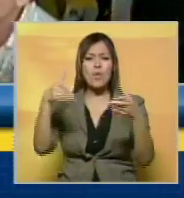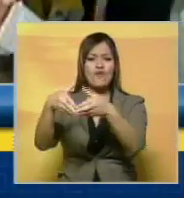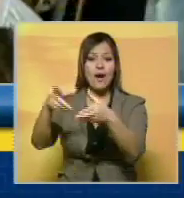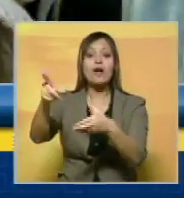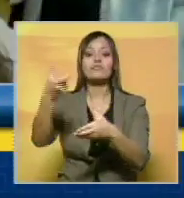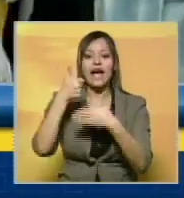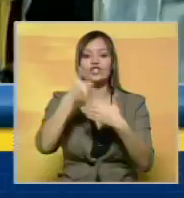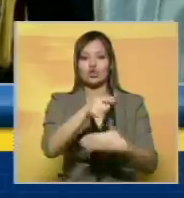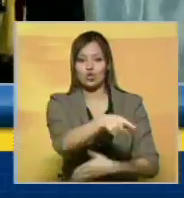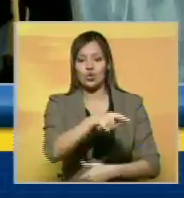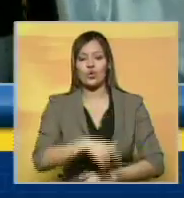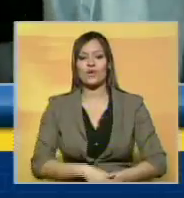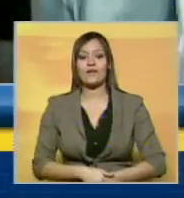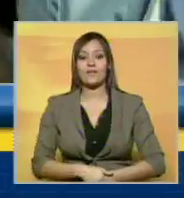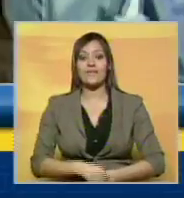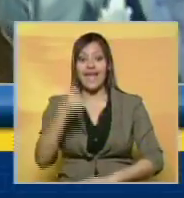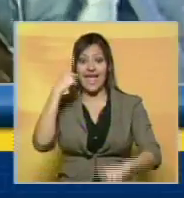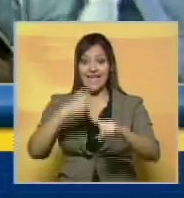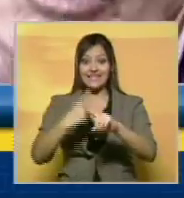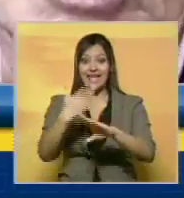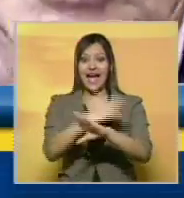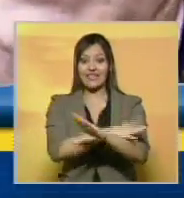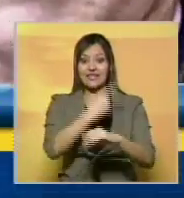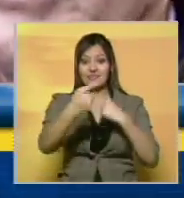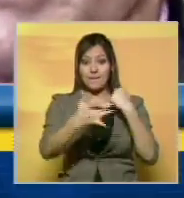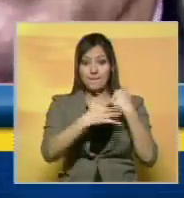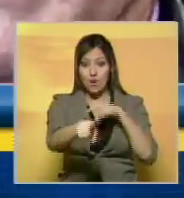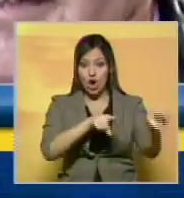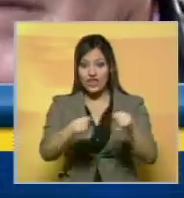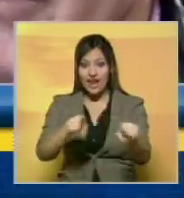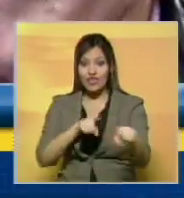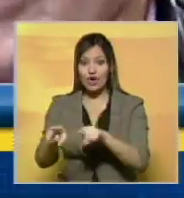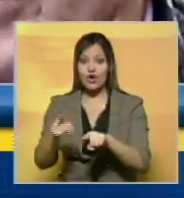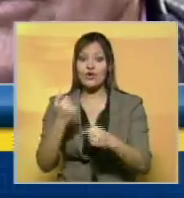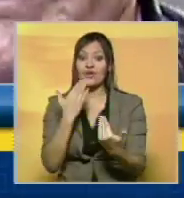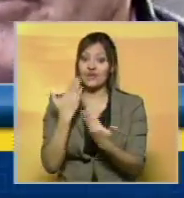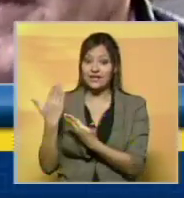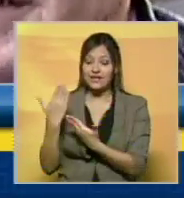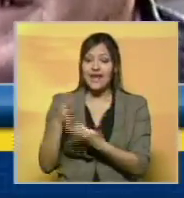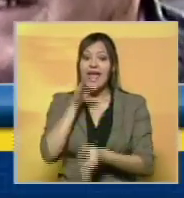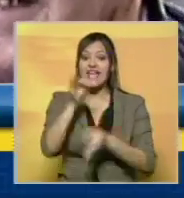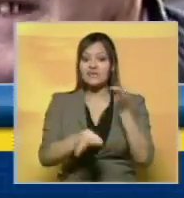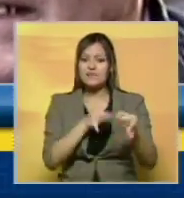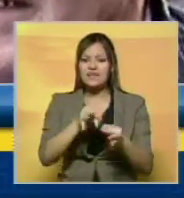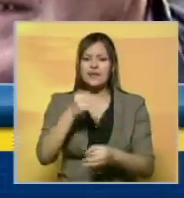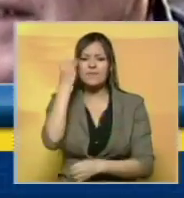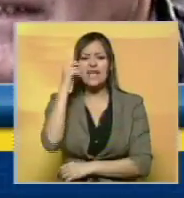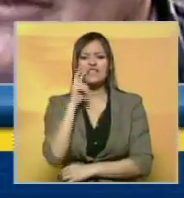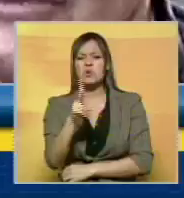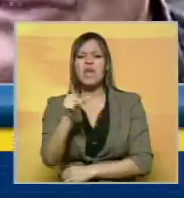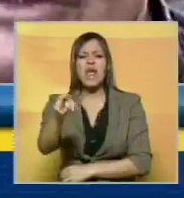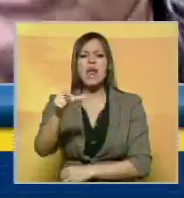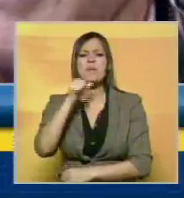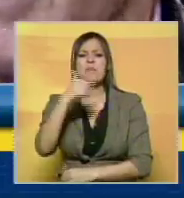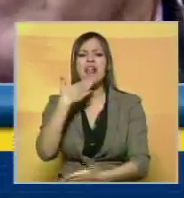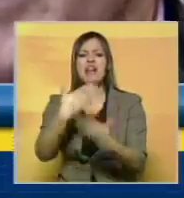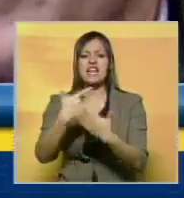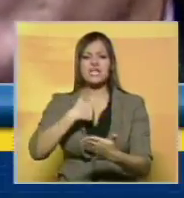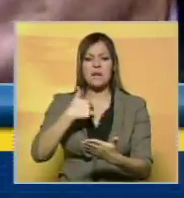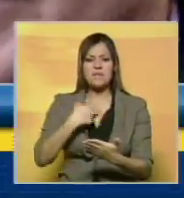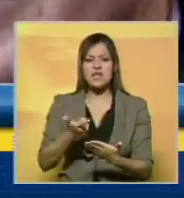las polémicas declaraciones de su ex manager durante 11 años, Fernán Martínez, quien lo calificó como malagradecido y un